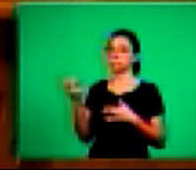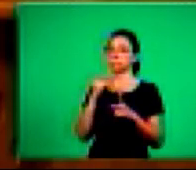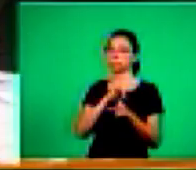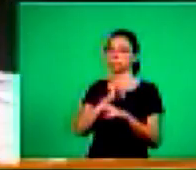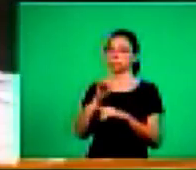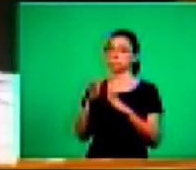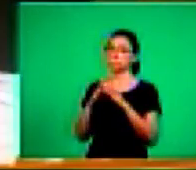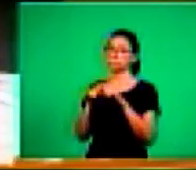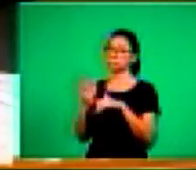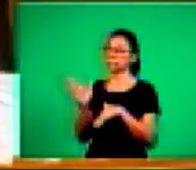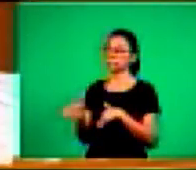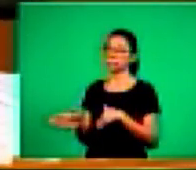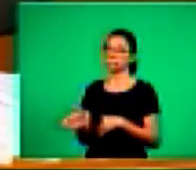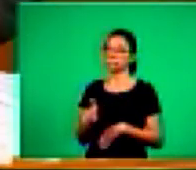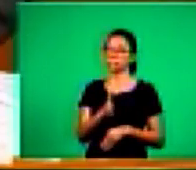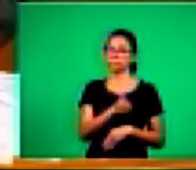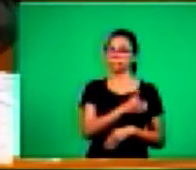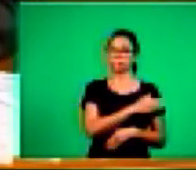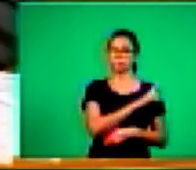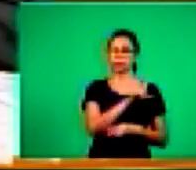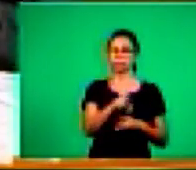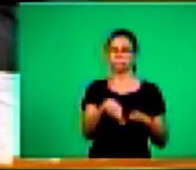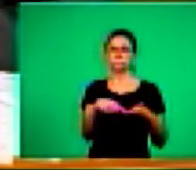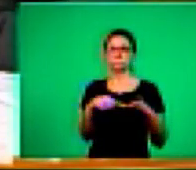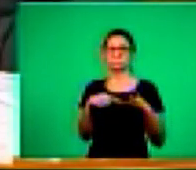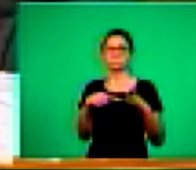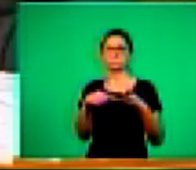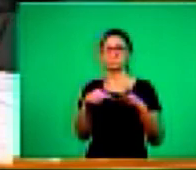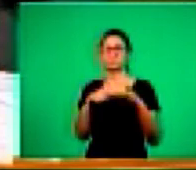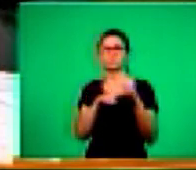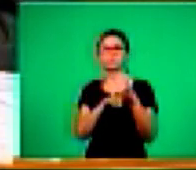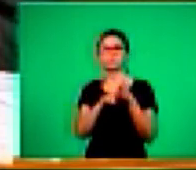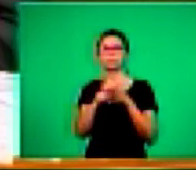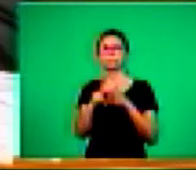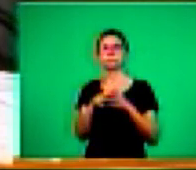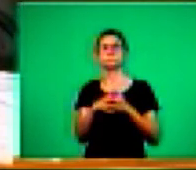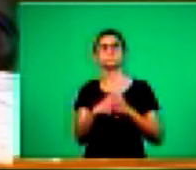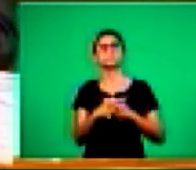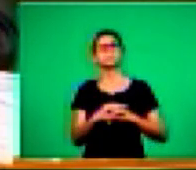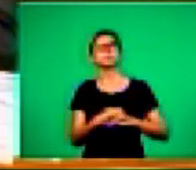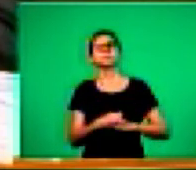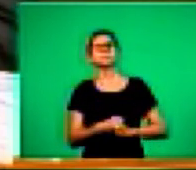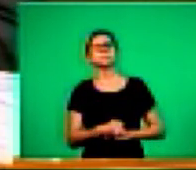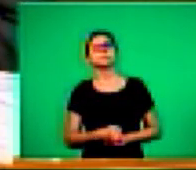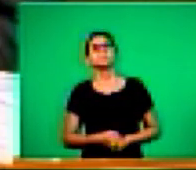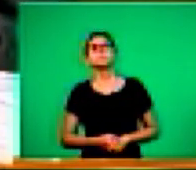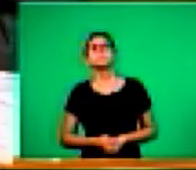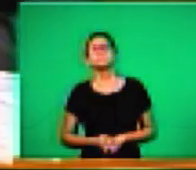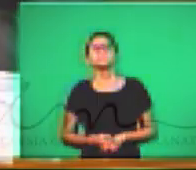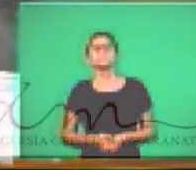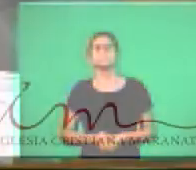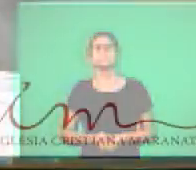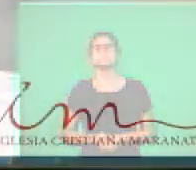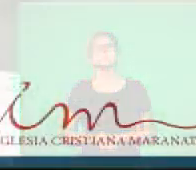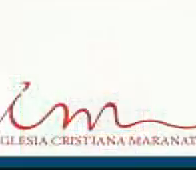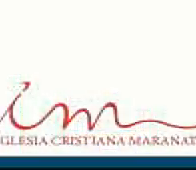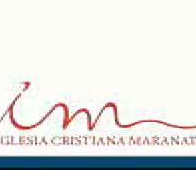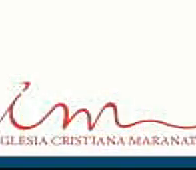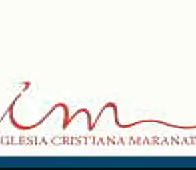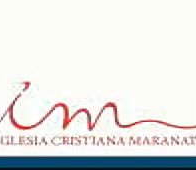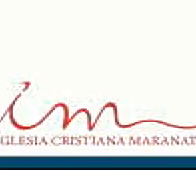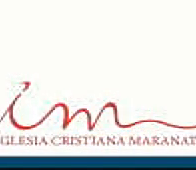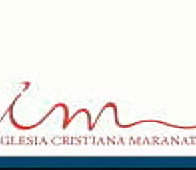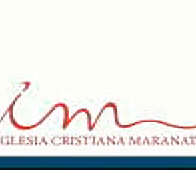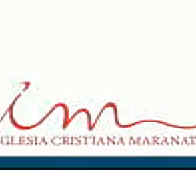importante que recordemos esto ahora vamos a la tercera pregunta la tercera pregunta es la siguiente proféticamente